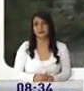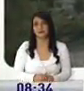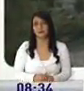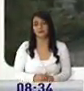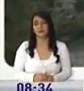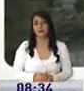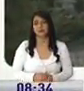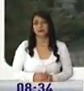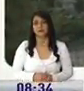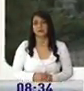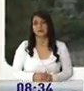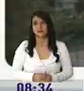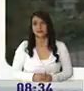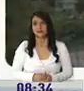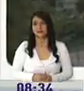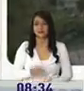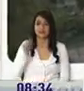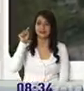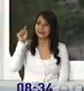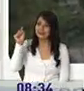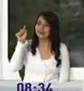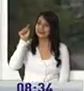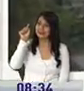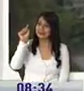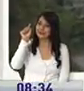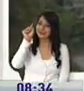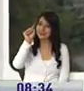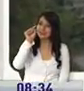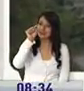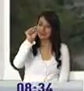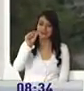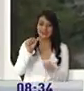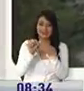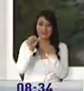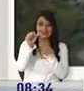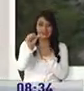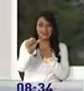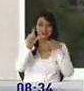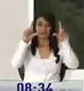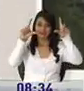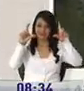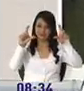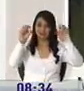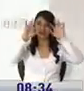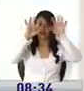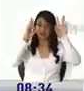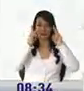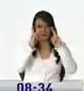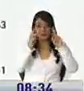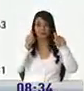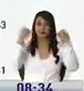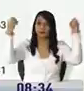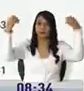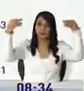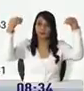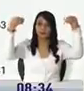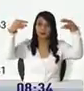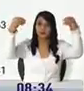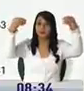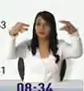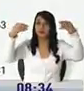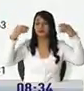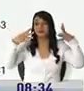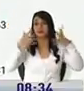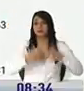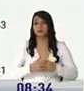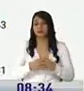focos Claro Lo que pasa que está un poco lejan tenos que como está derid obviamente no se disting pocos prendidos No eso